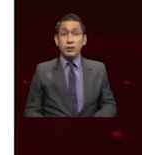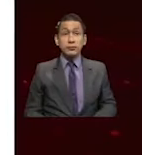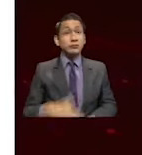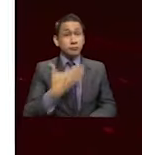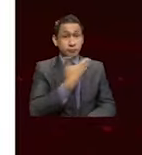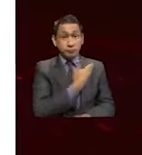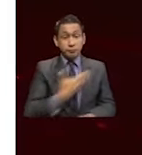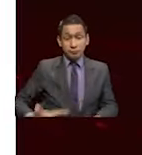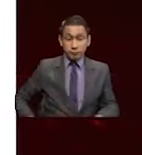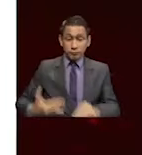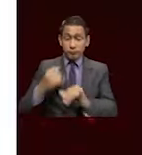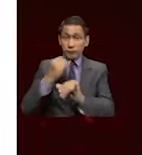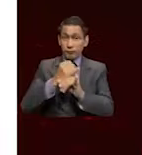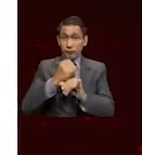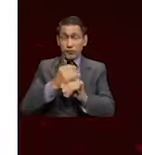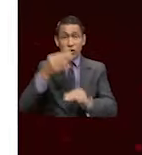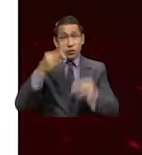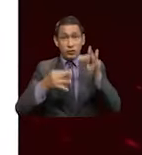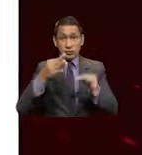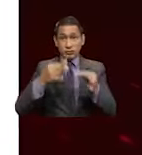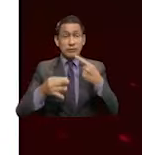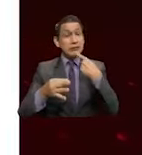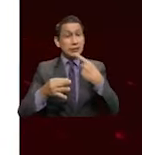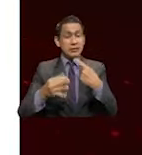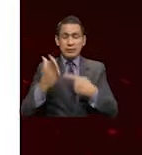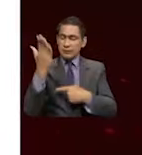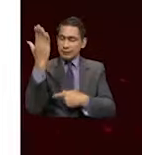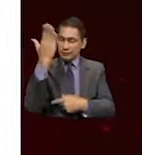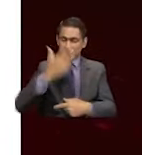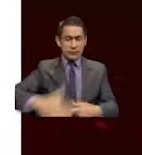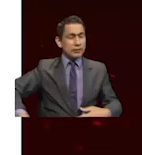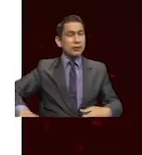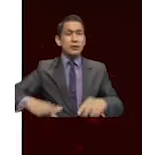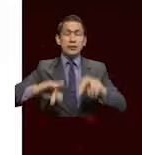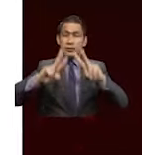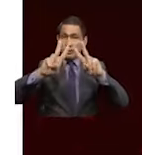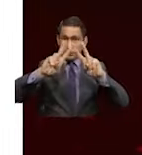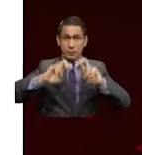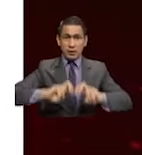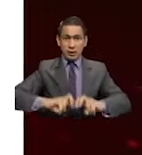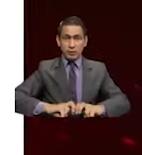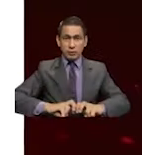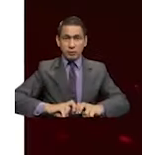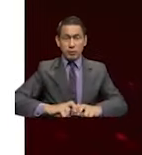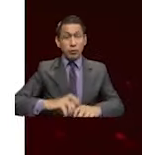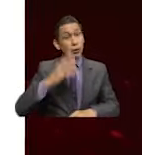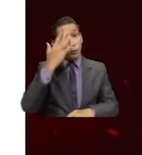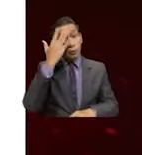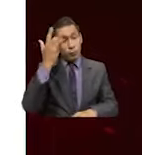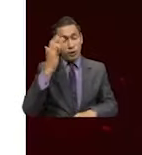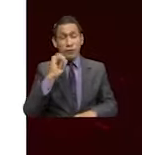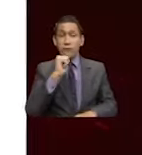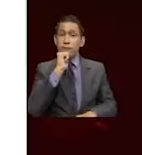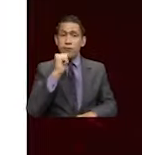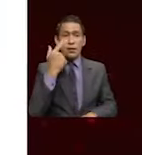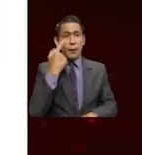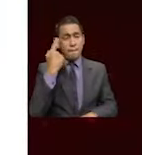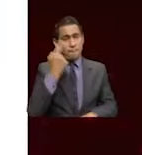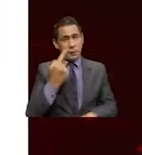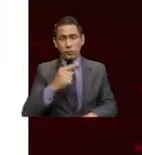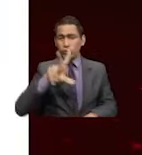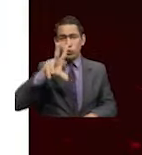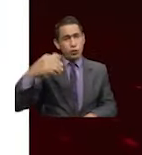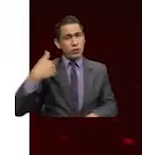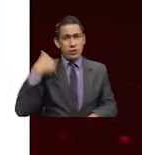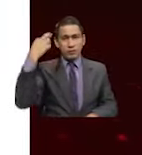de Justicia concluyó el proceso de extradición porque el ordenamiento jurídico no cabe ningún otro